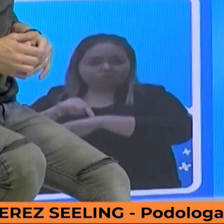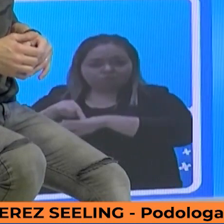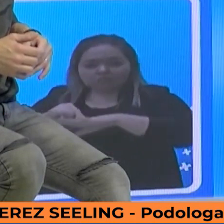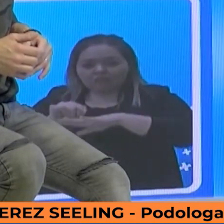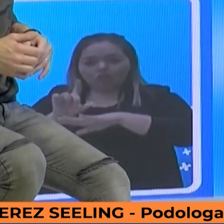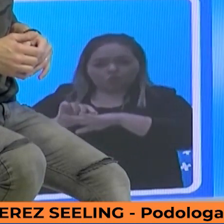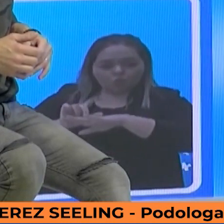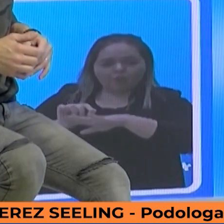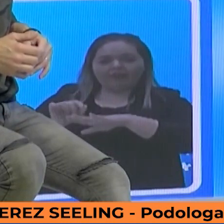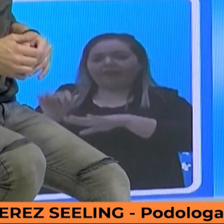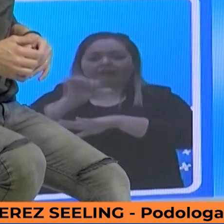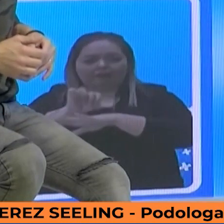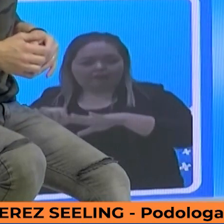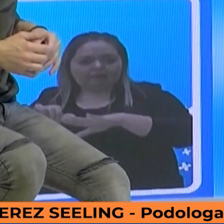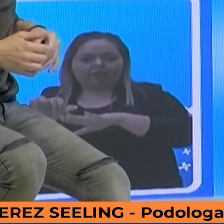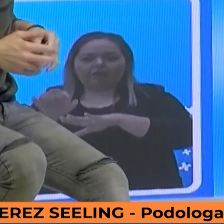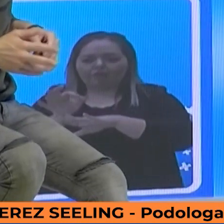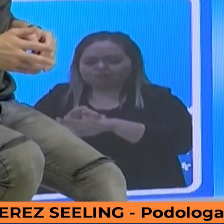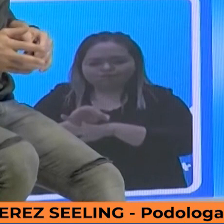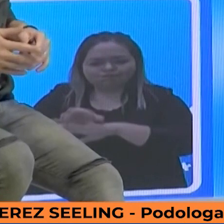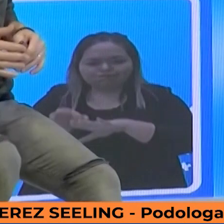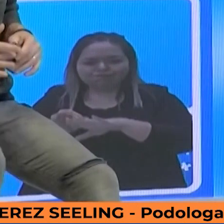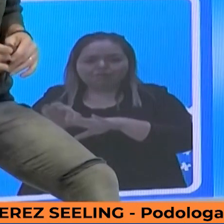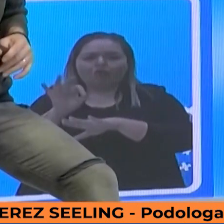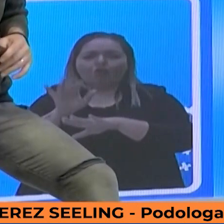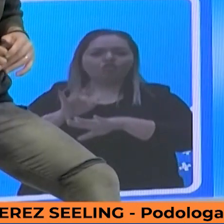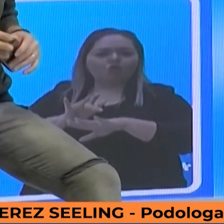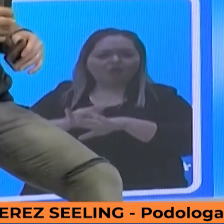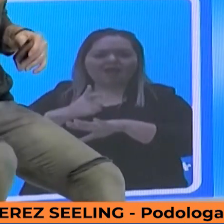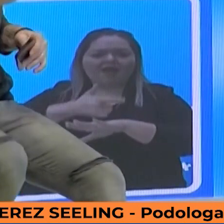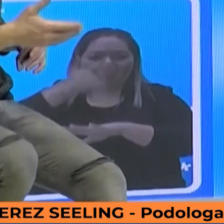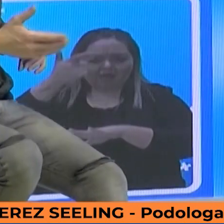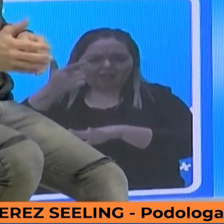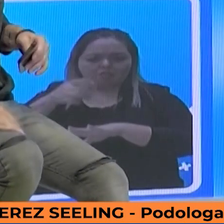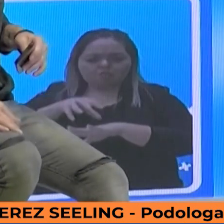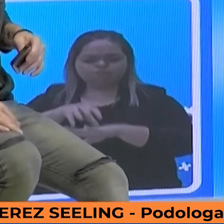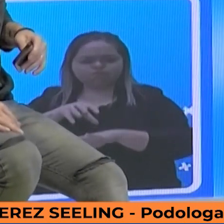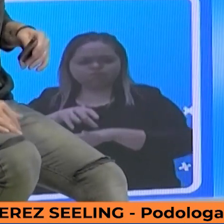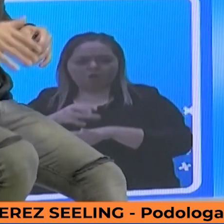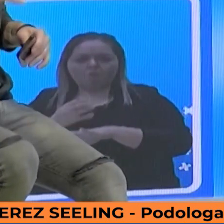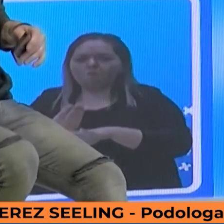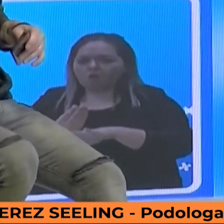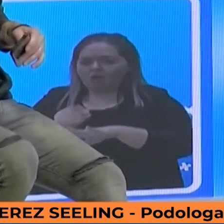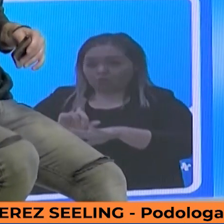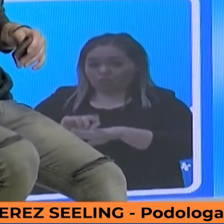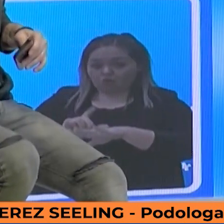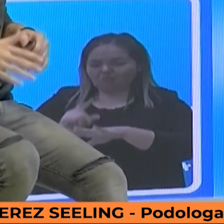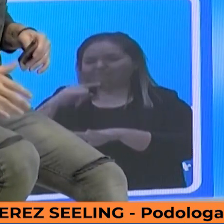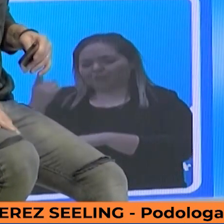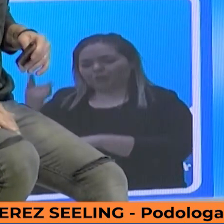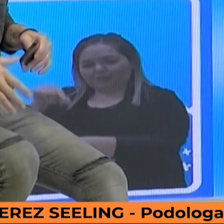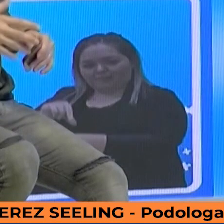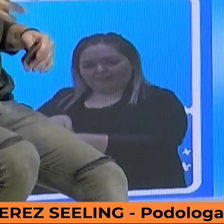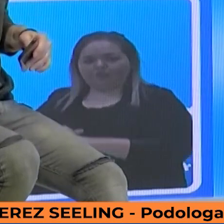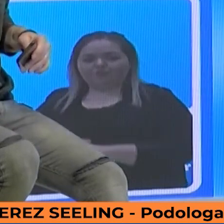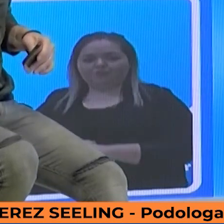que se encarga de la estética del pie y que carece de formación universitaria. Ah, mirá vos. O sea que el podólogo,